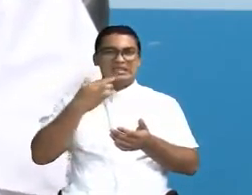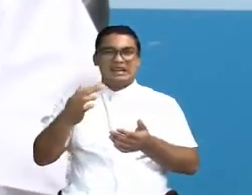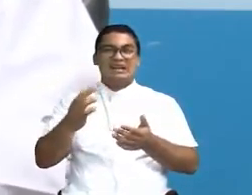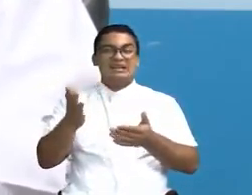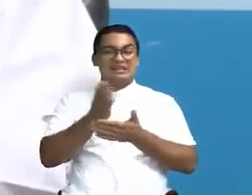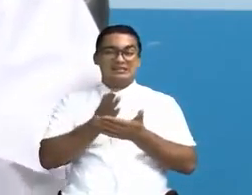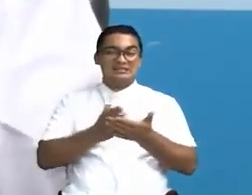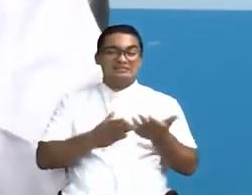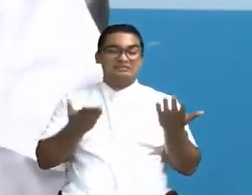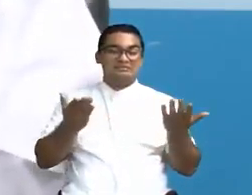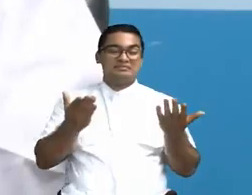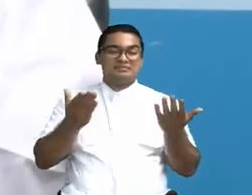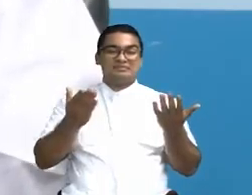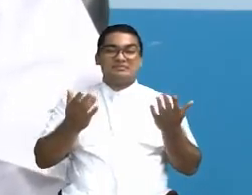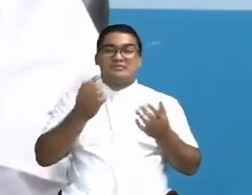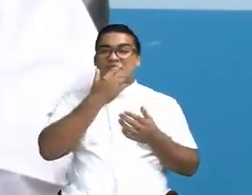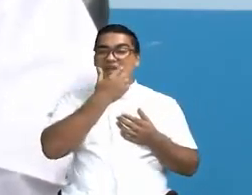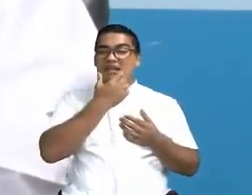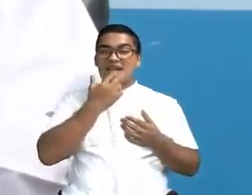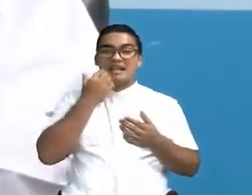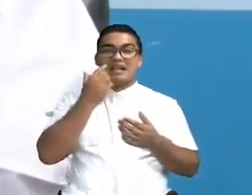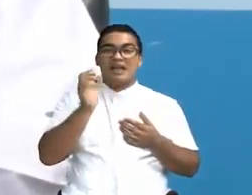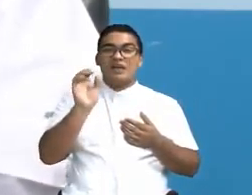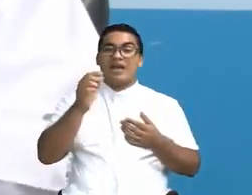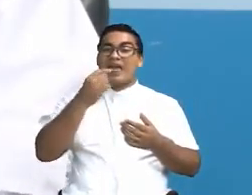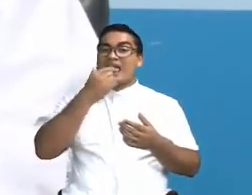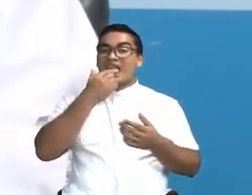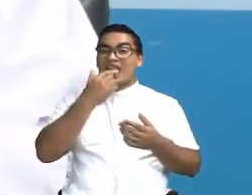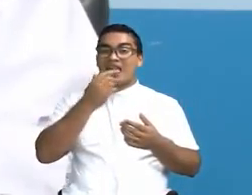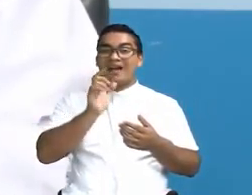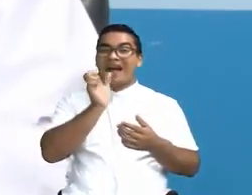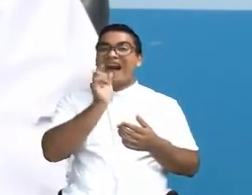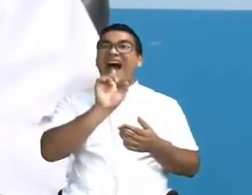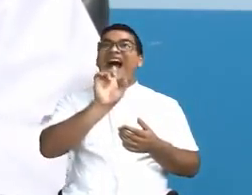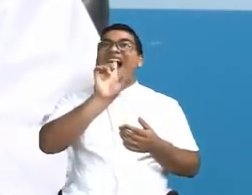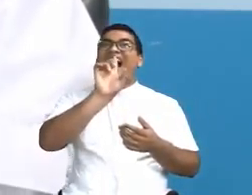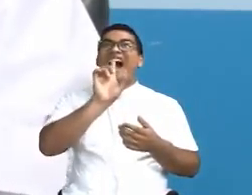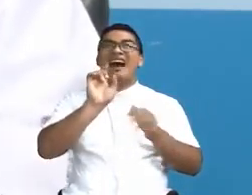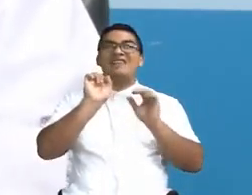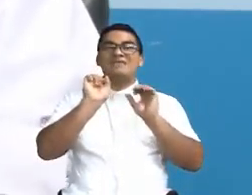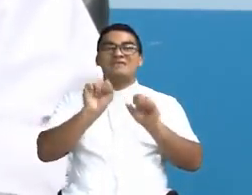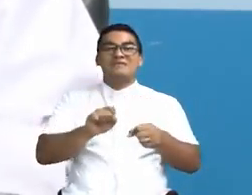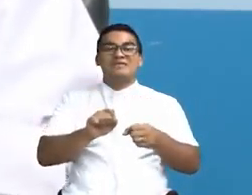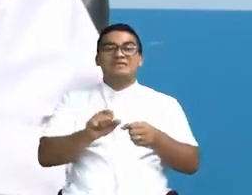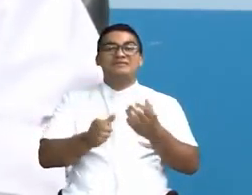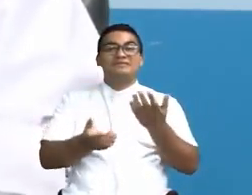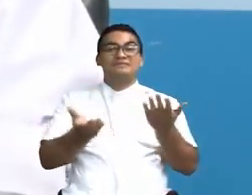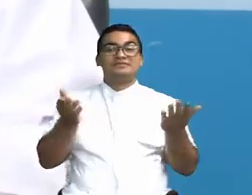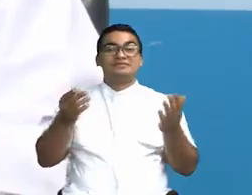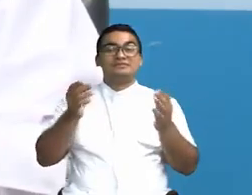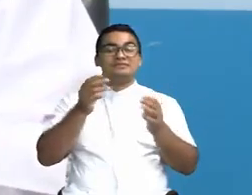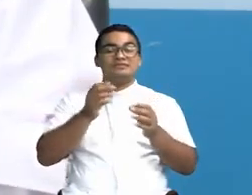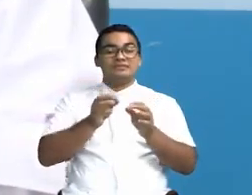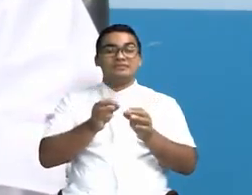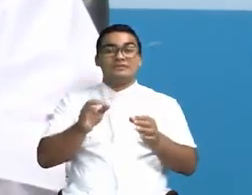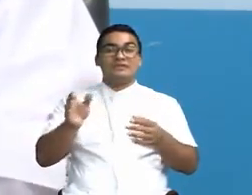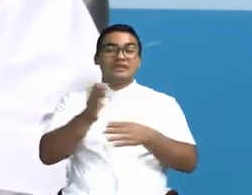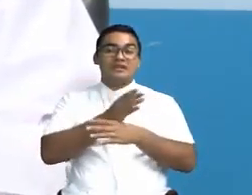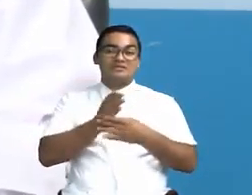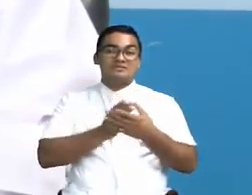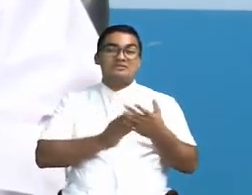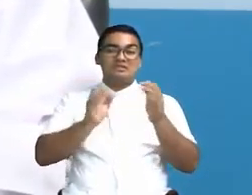úlceras a nivel de los labios, o a nivel de la lengua, o a nivel del paladar también. Entonces las causas principales pueden